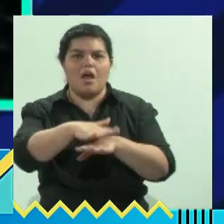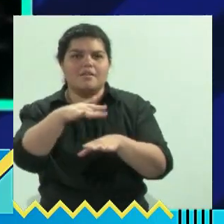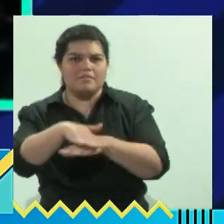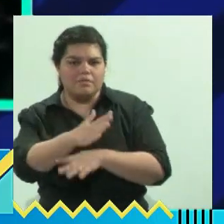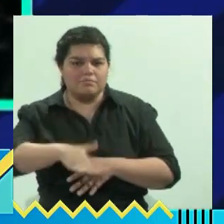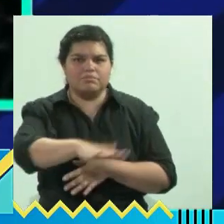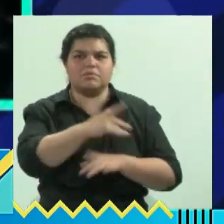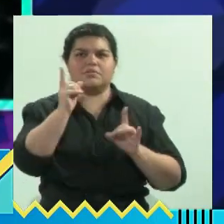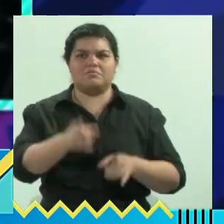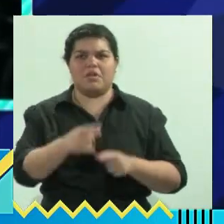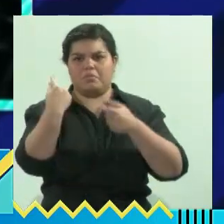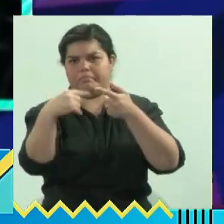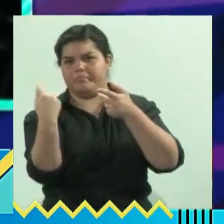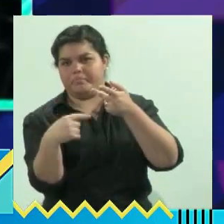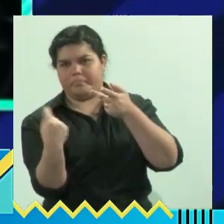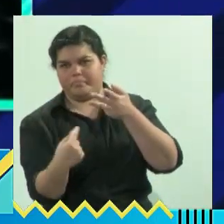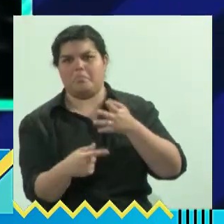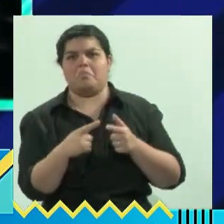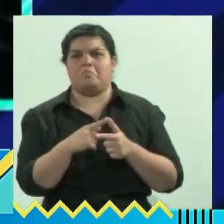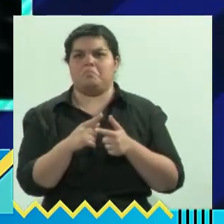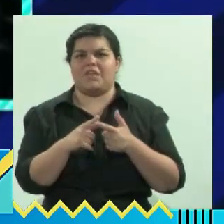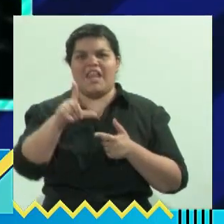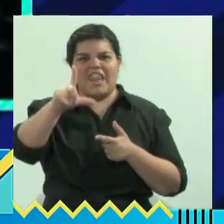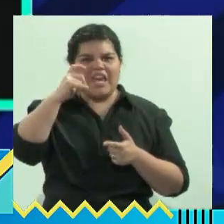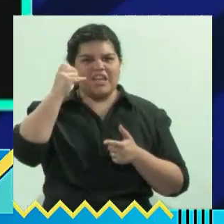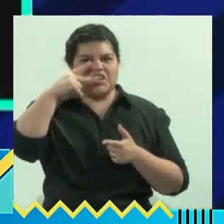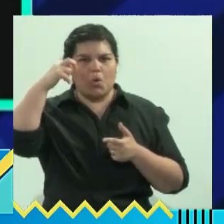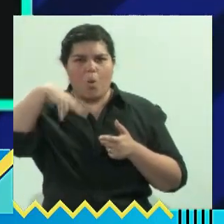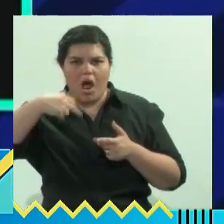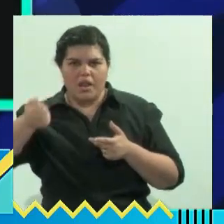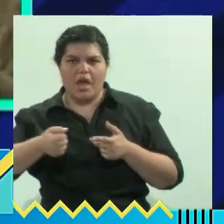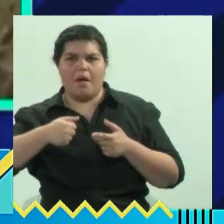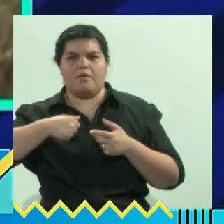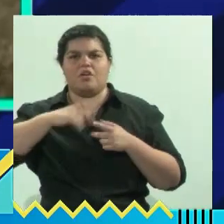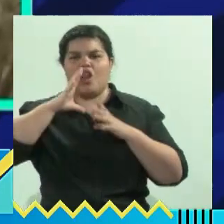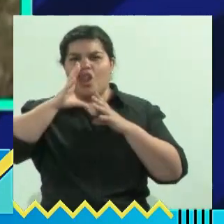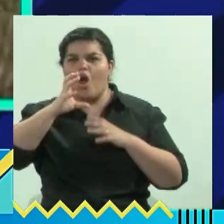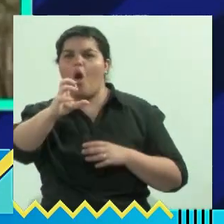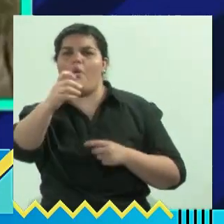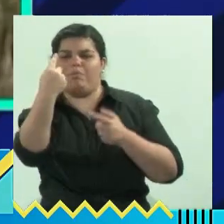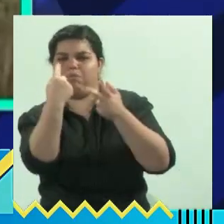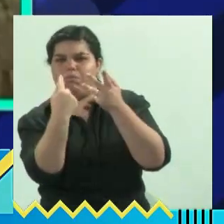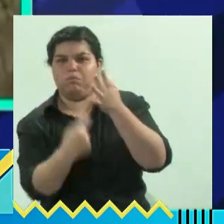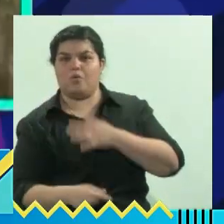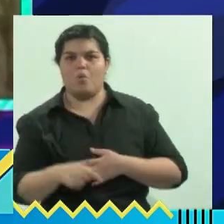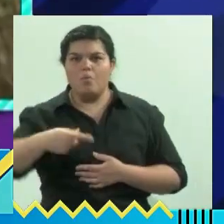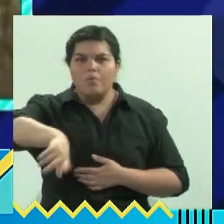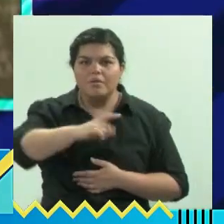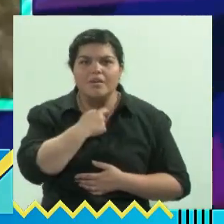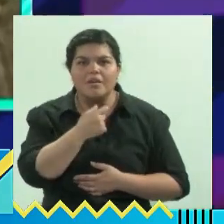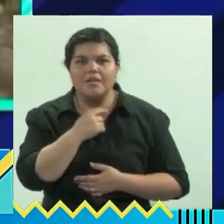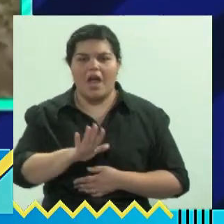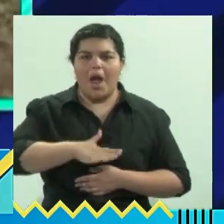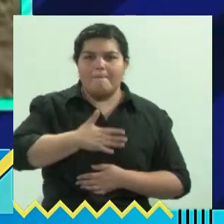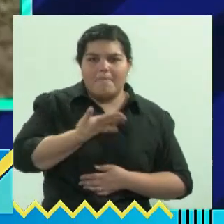a ver a la lechiguana, vamos a ver a Mandinga y vamos a tener lobos. Si quieren ver una película que tenga